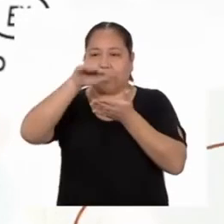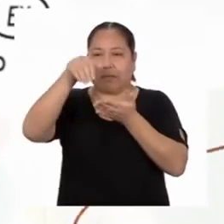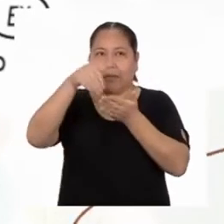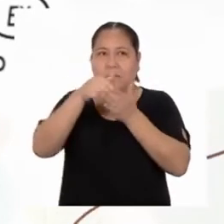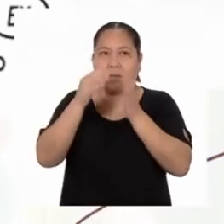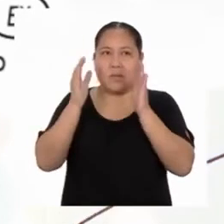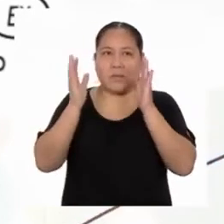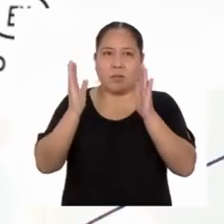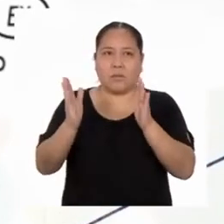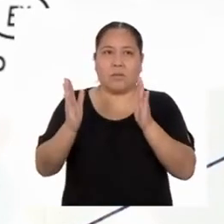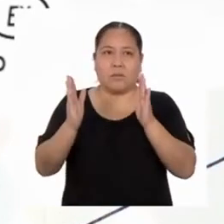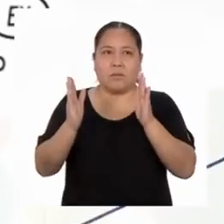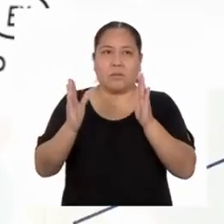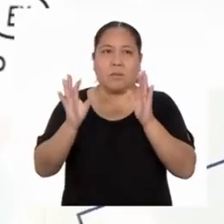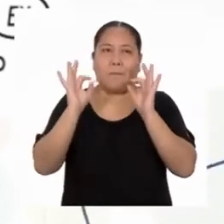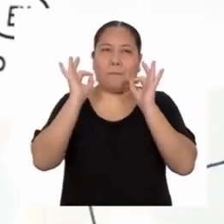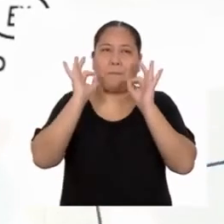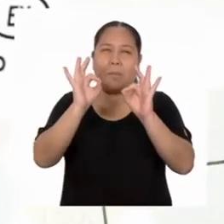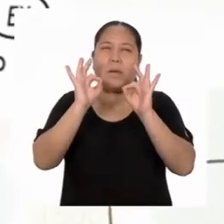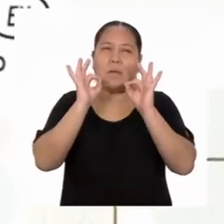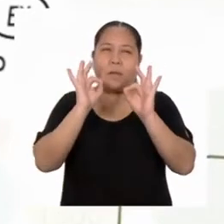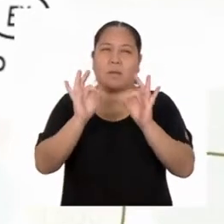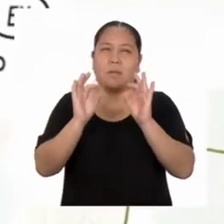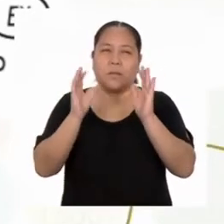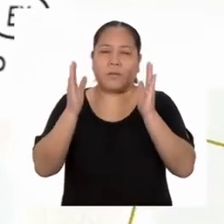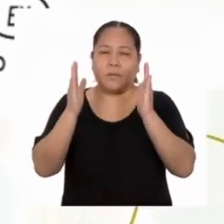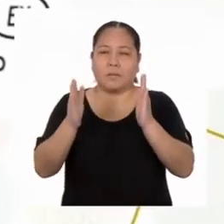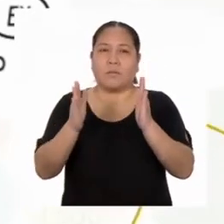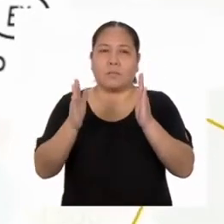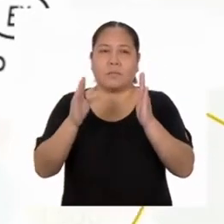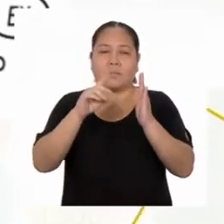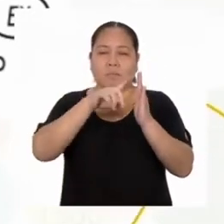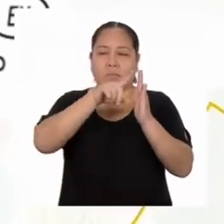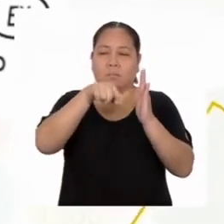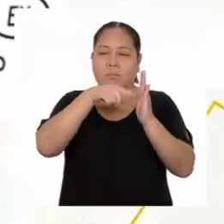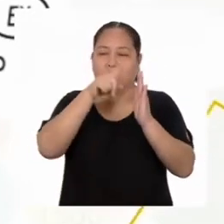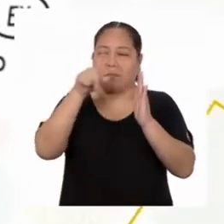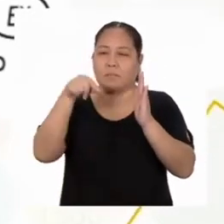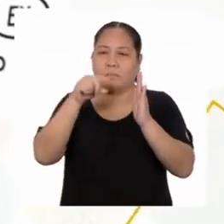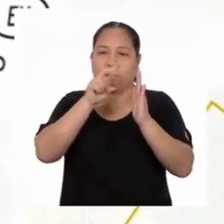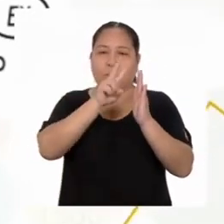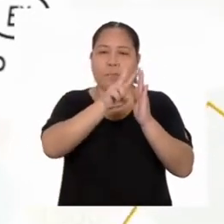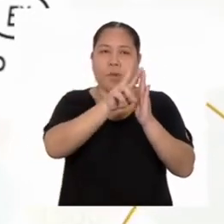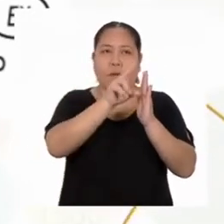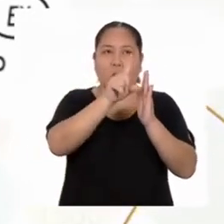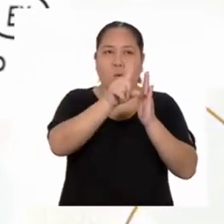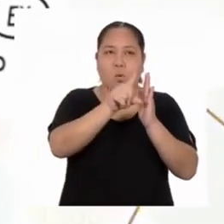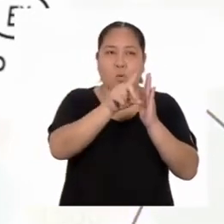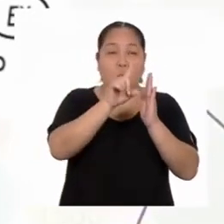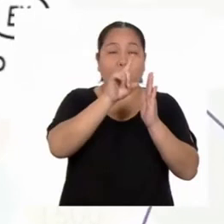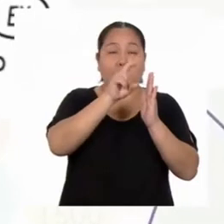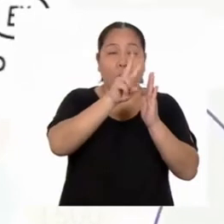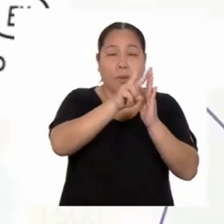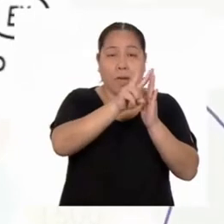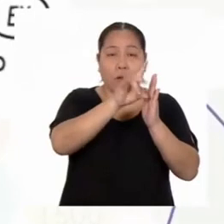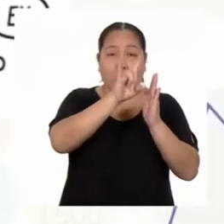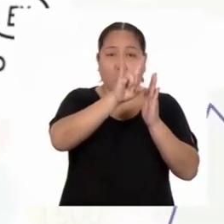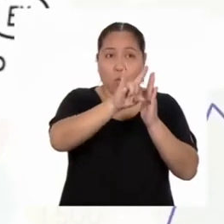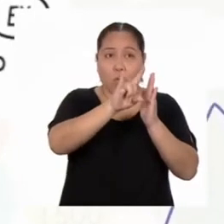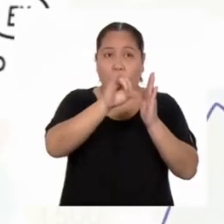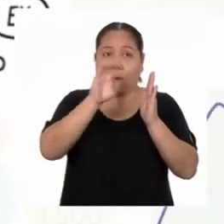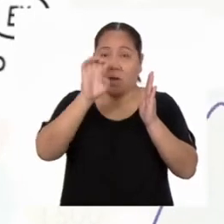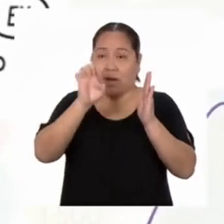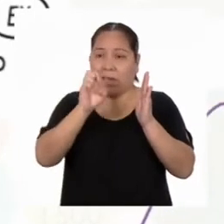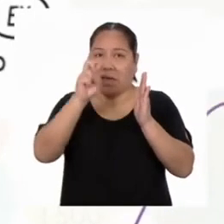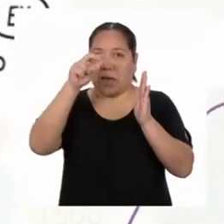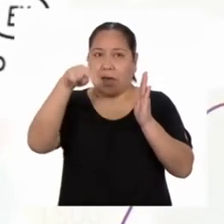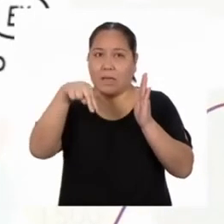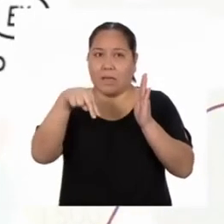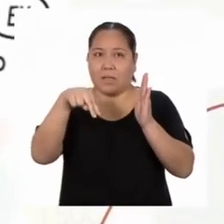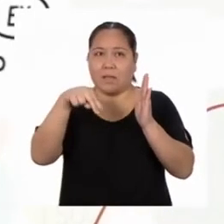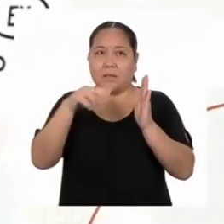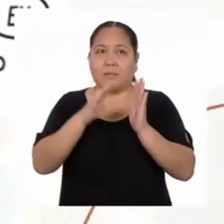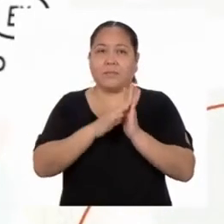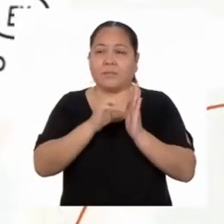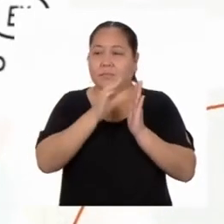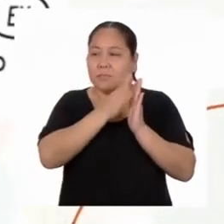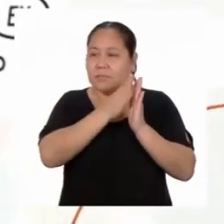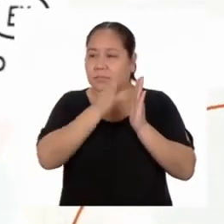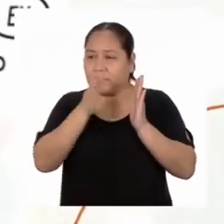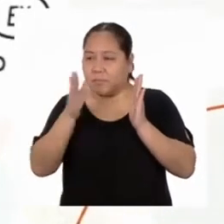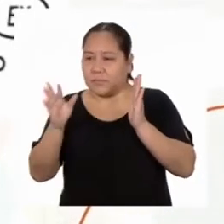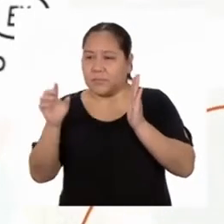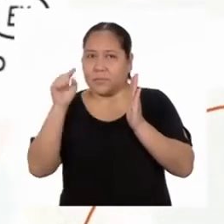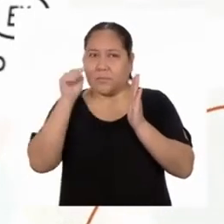de amenazado, y ahí están justo los círculos BU y EN. Creo que, de acuerdo a